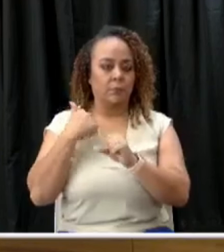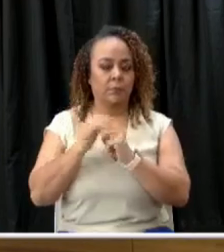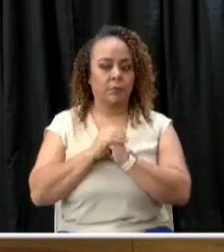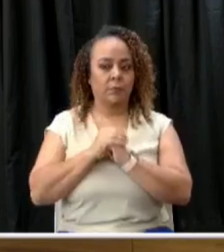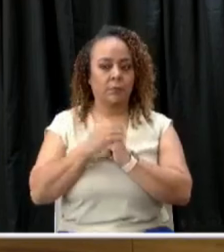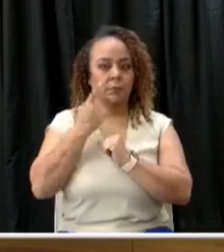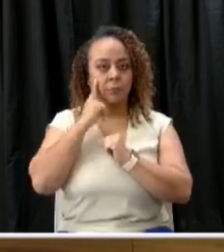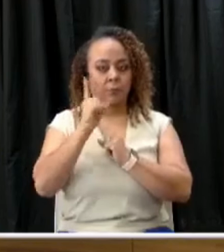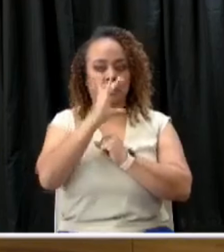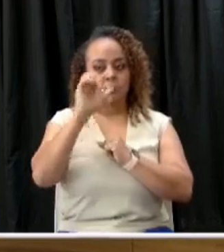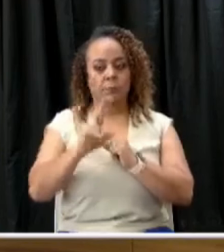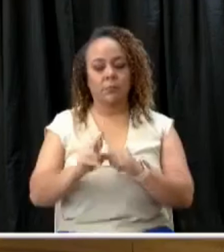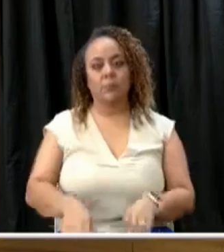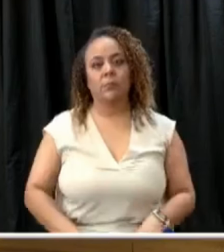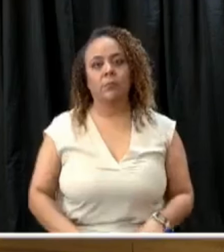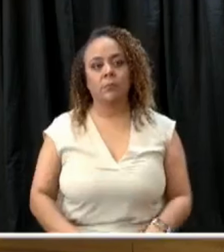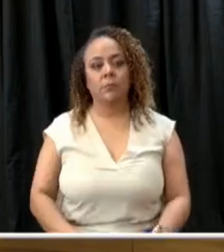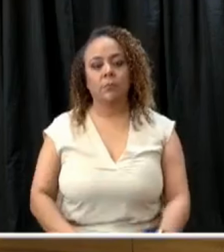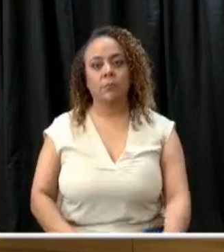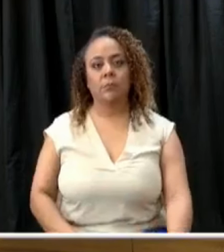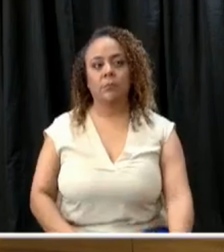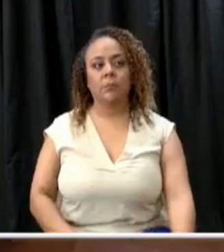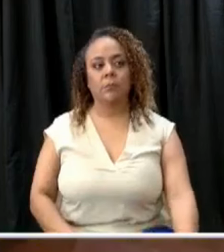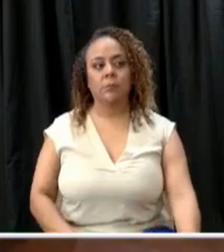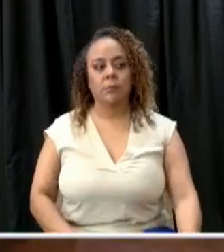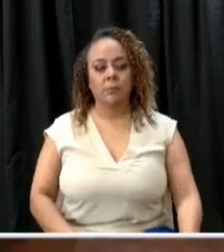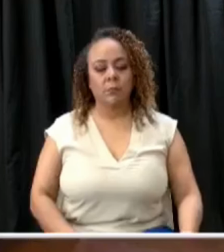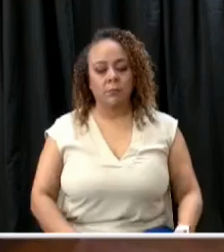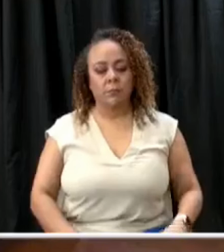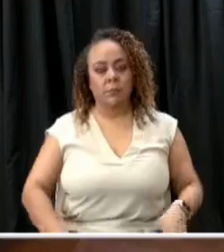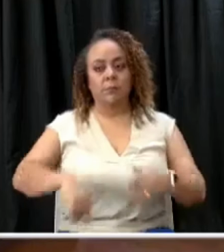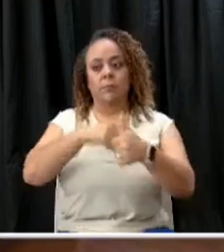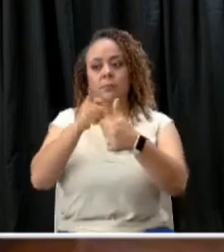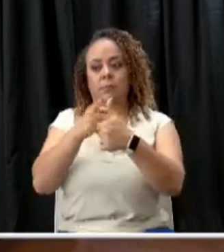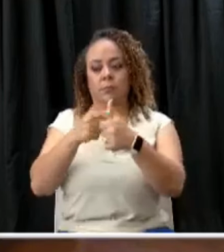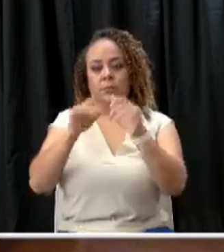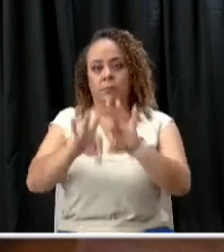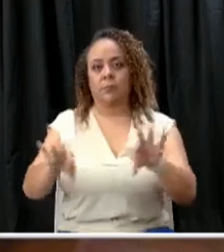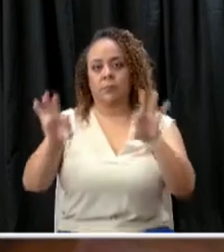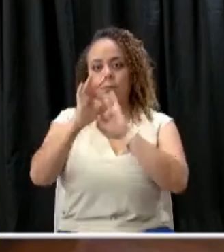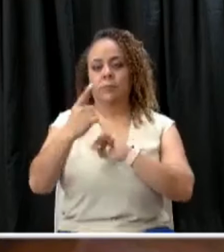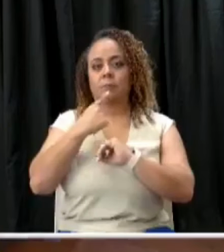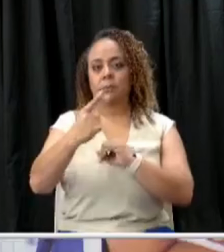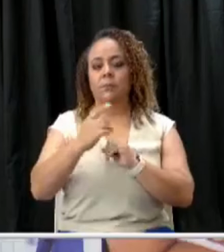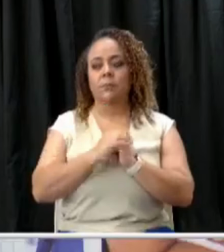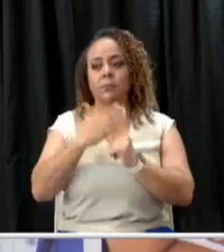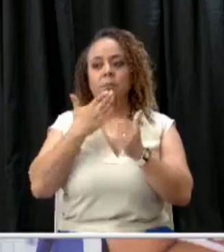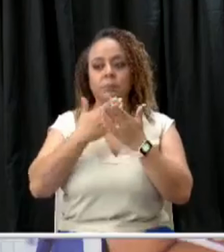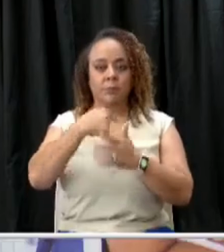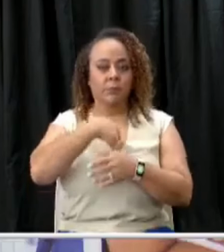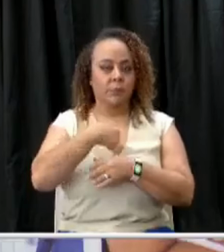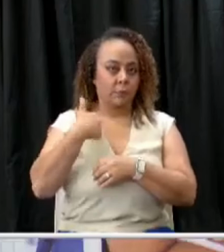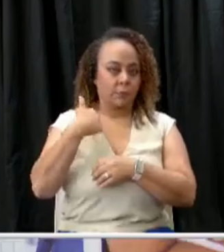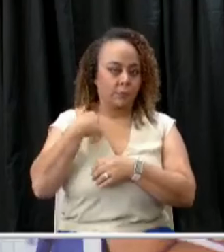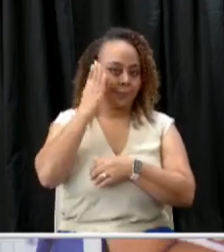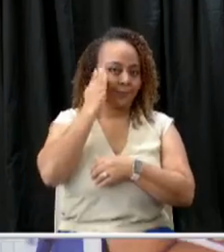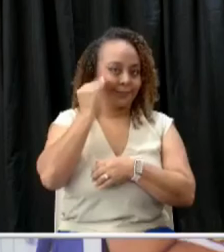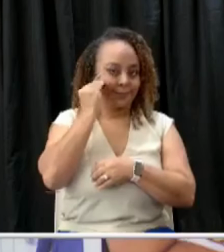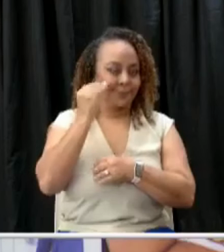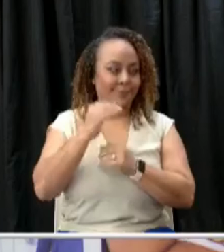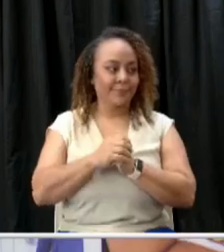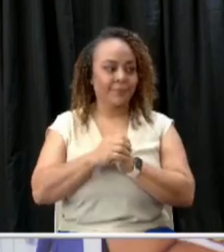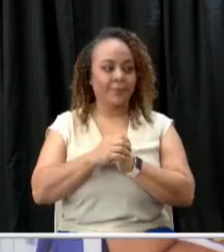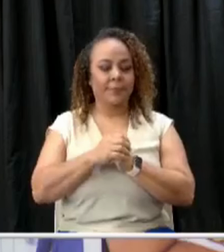a efectos de Costa Rica? Primero, importante señalar que, bueno, yo tengo la experiencia